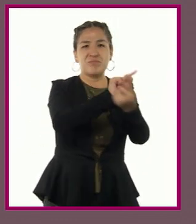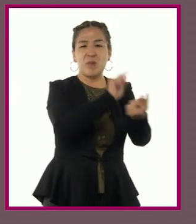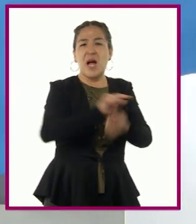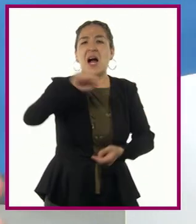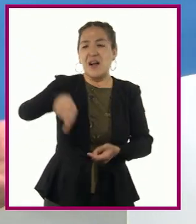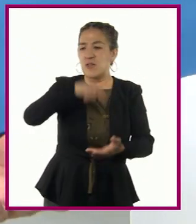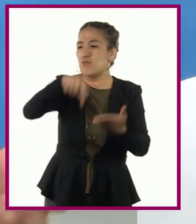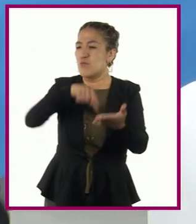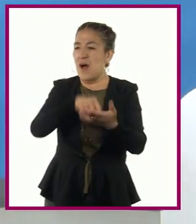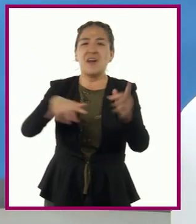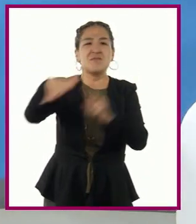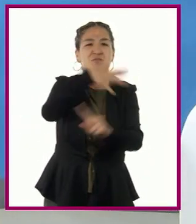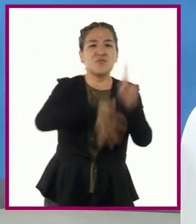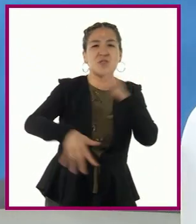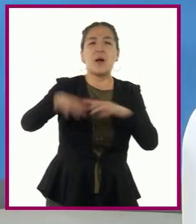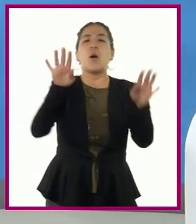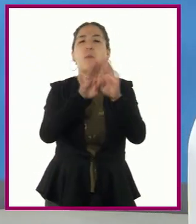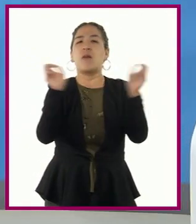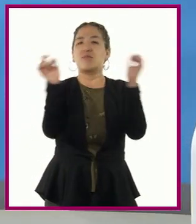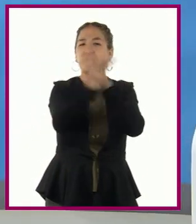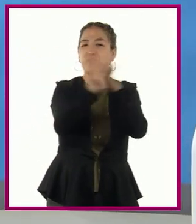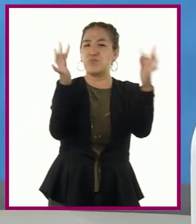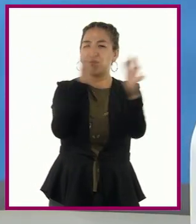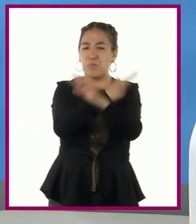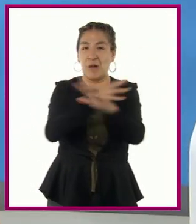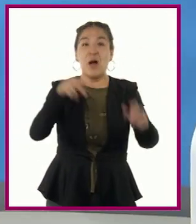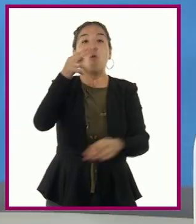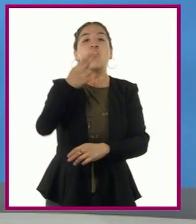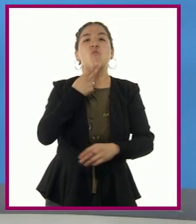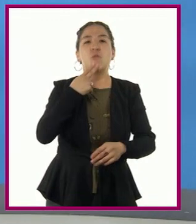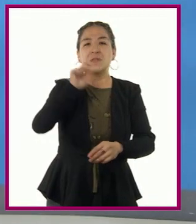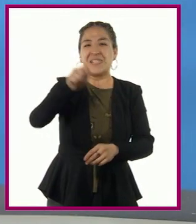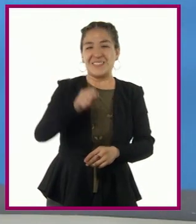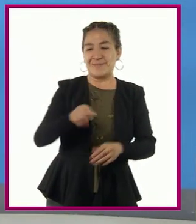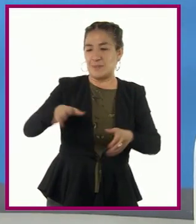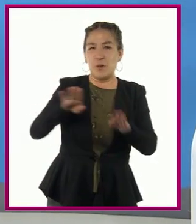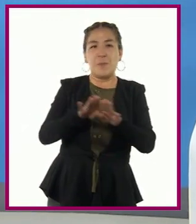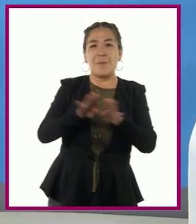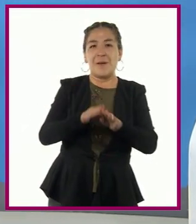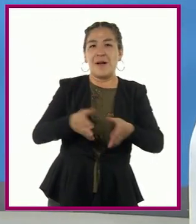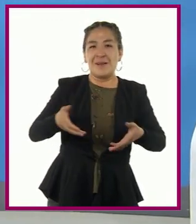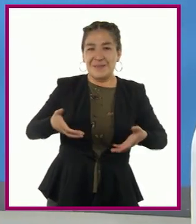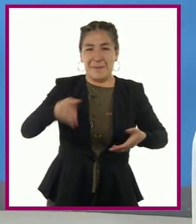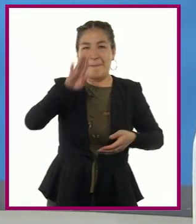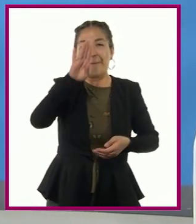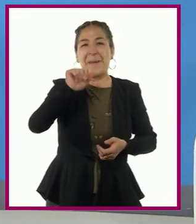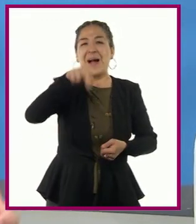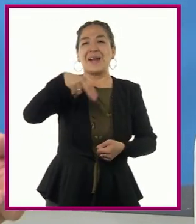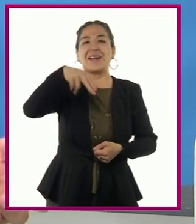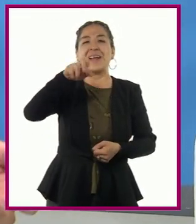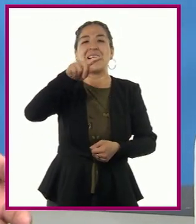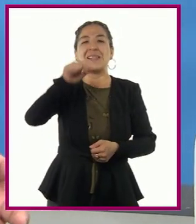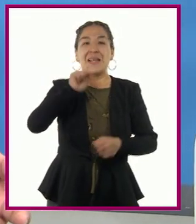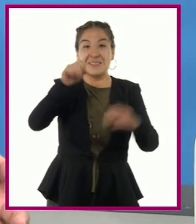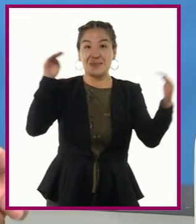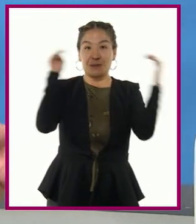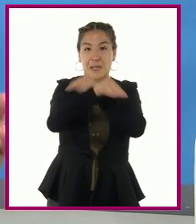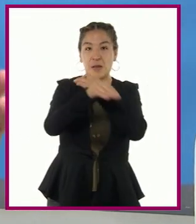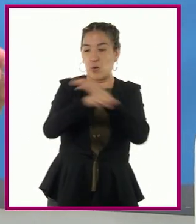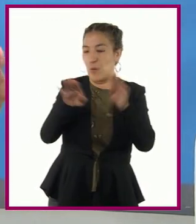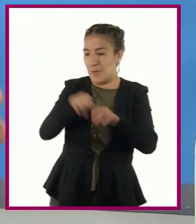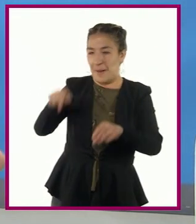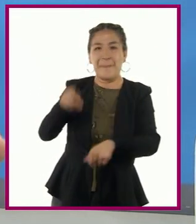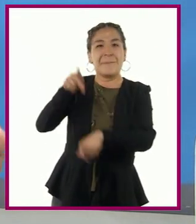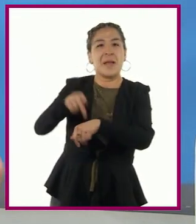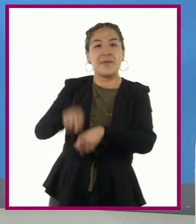espacio urbano. Por ejemplo, el uso de las banquetas que antes no se utilizaban y que permitió, entre otras cosas,